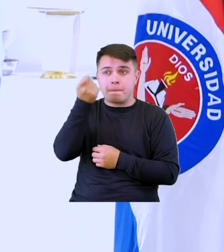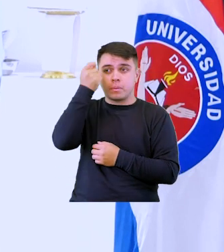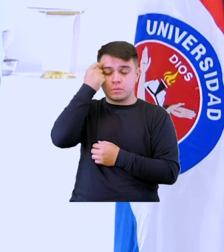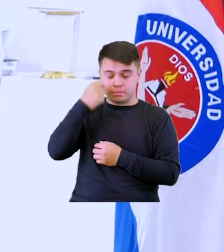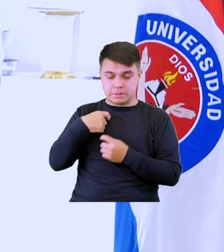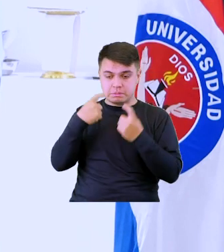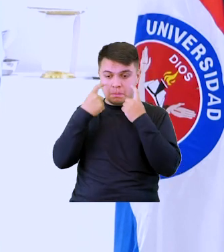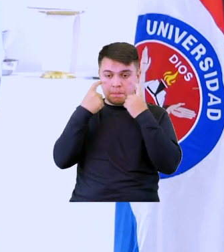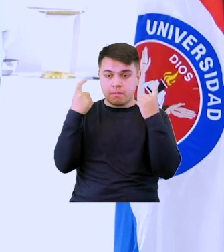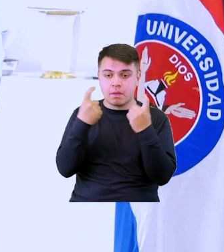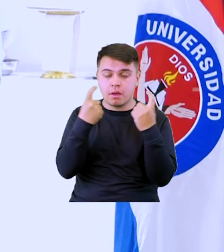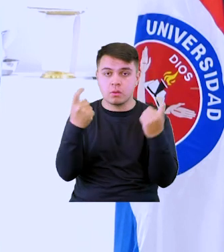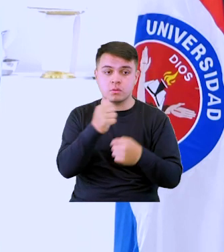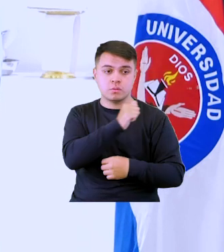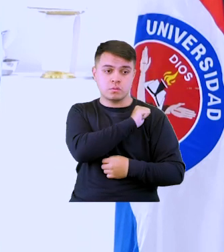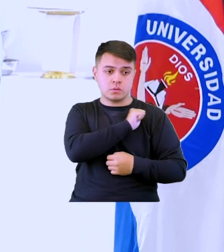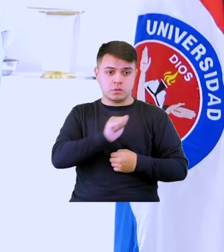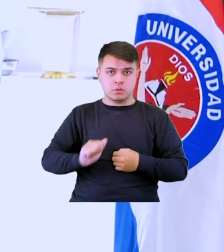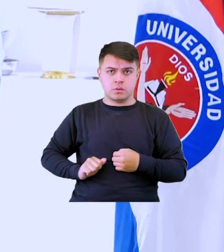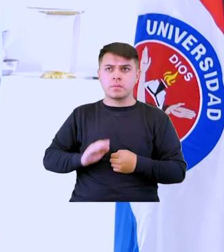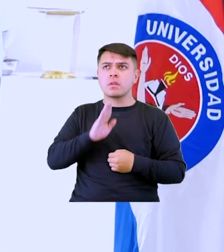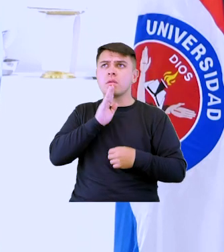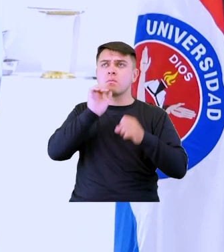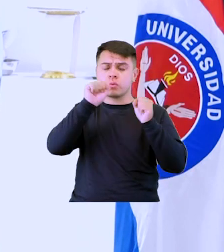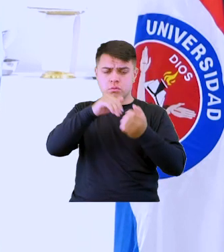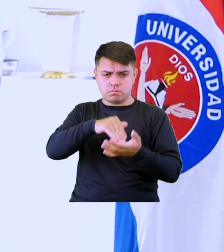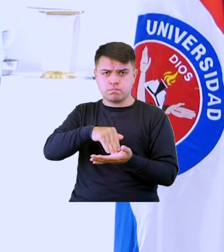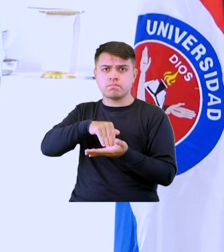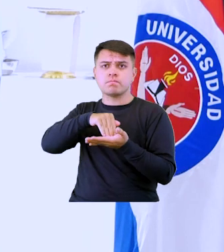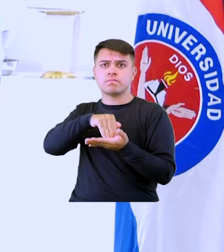delitos, Señor, ¿quién podrá resistir?